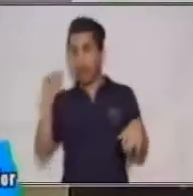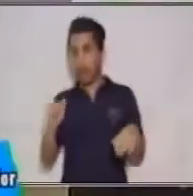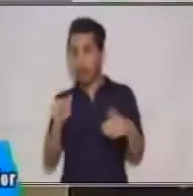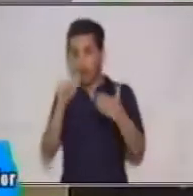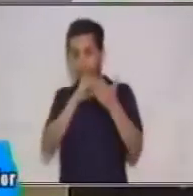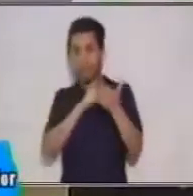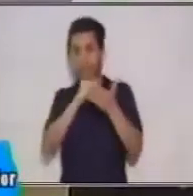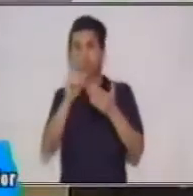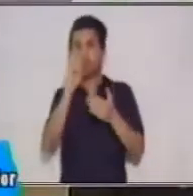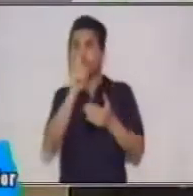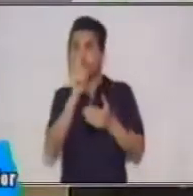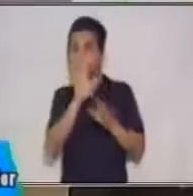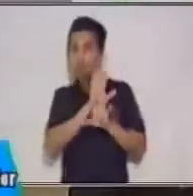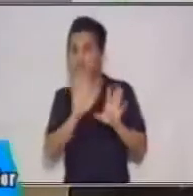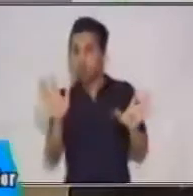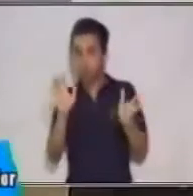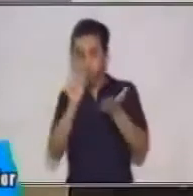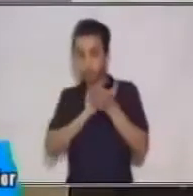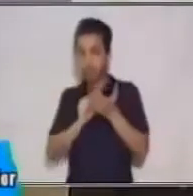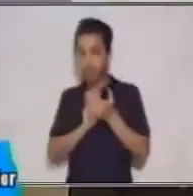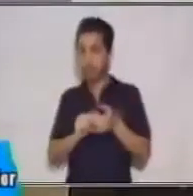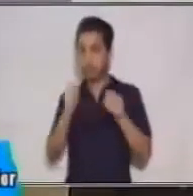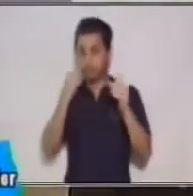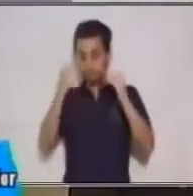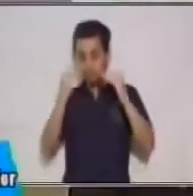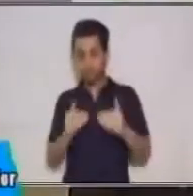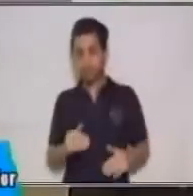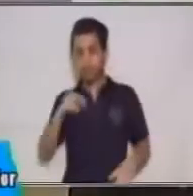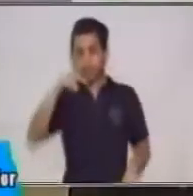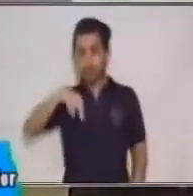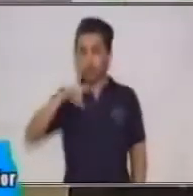veamos qué es el numerador y qué es el denominador.